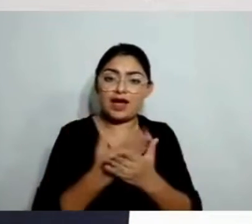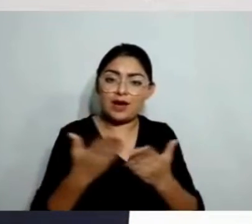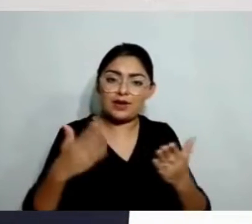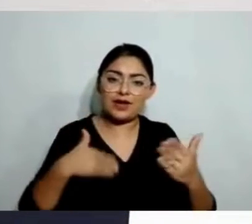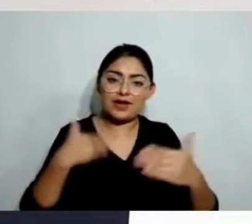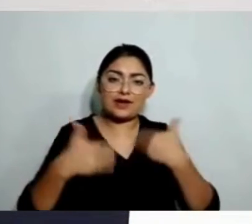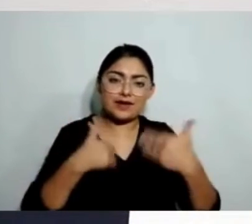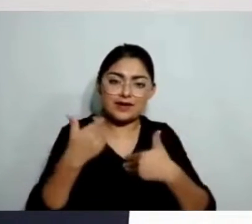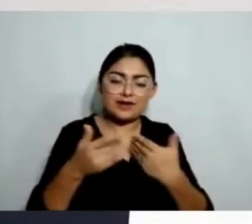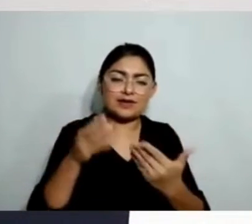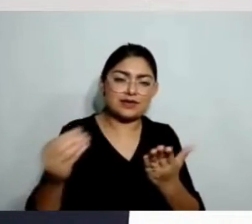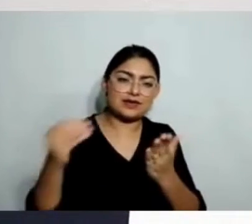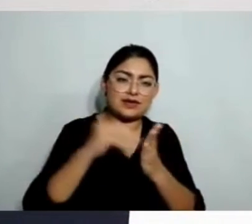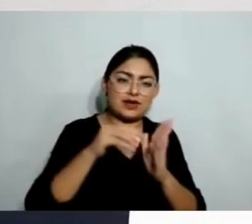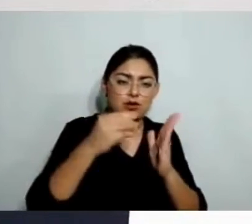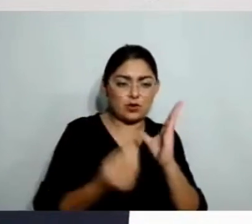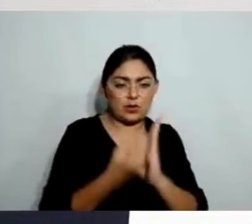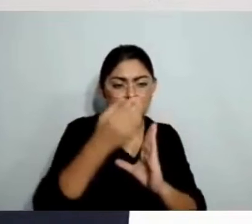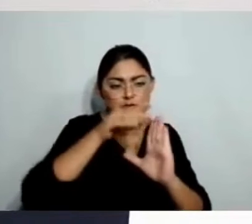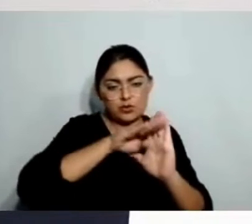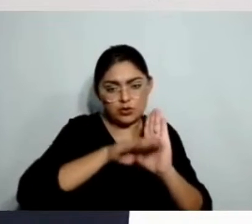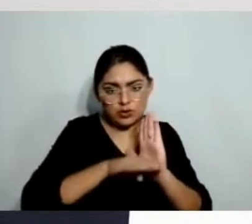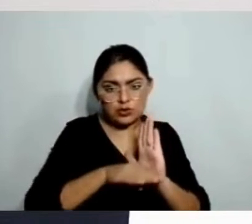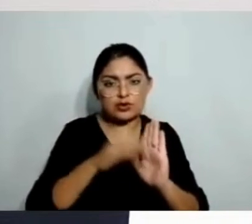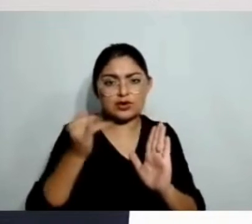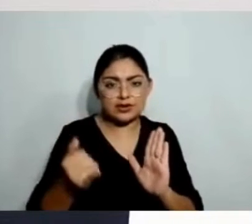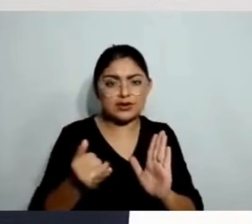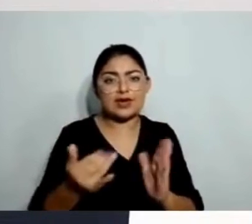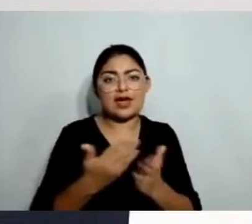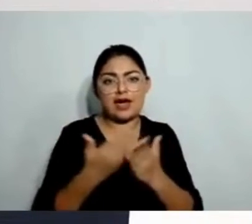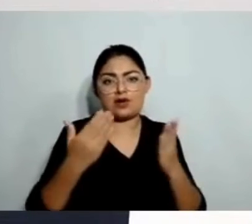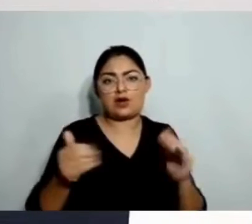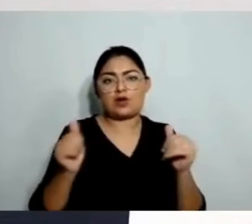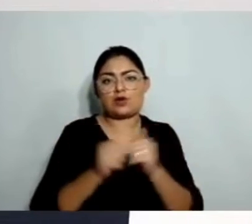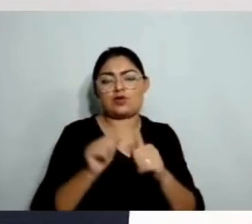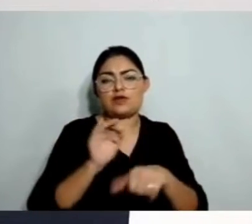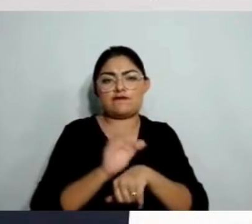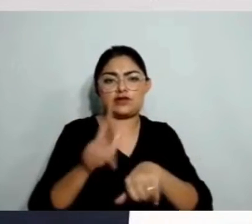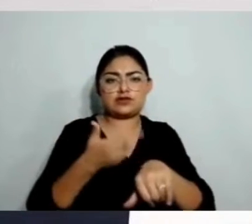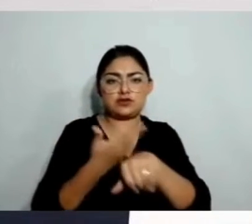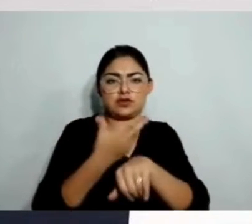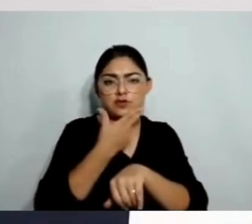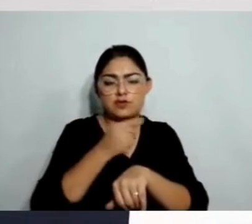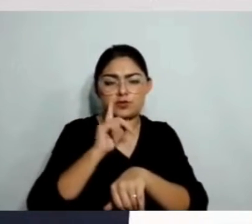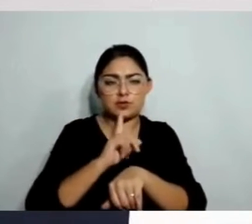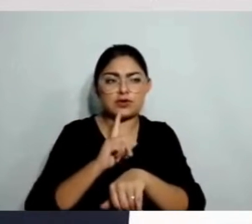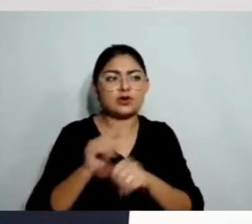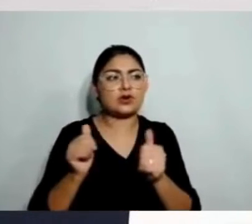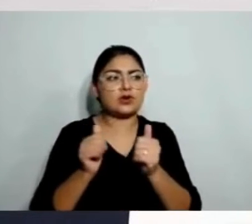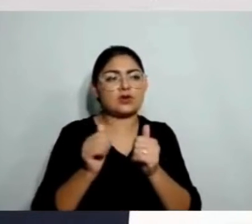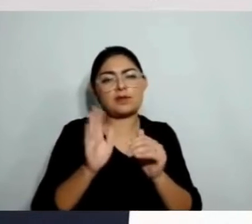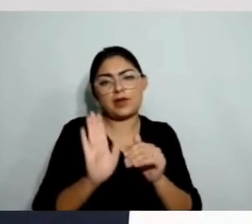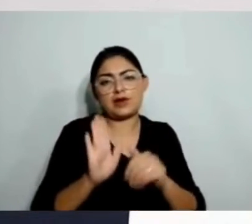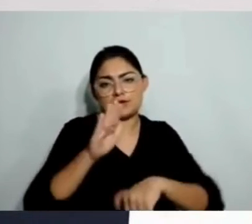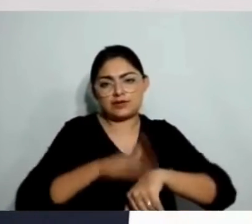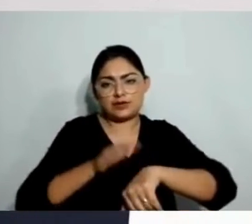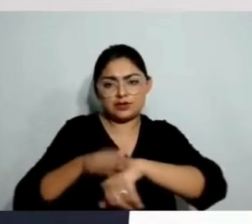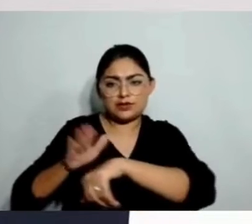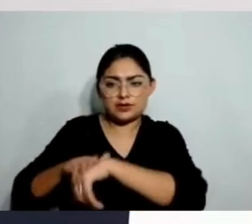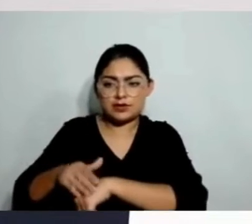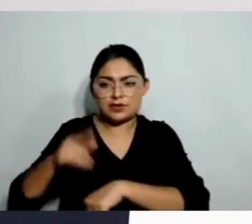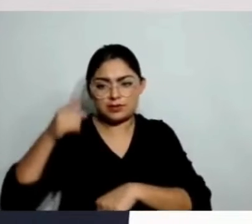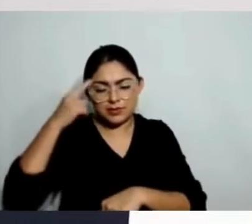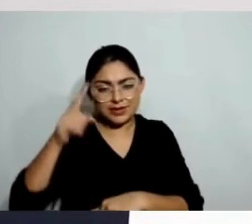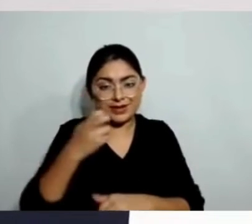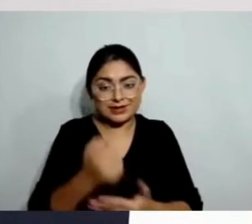posibilidad de que se presente acá con con las y los defensores como una Eh Pues un llamado a que este tipo de herramientas puedan también ser parte